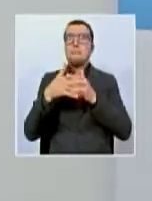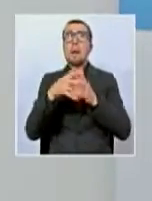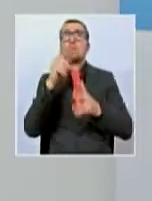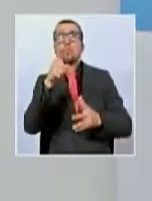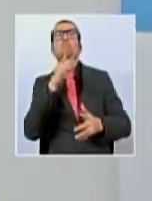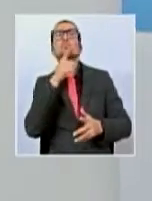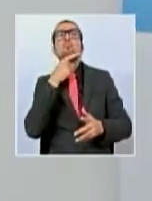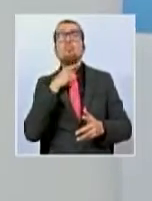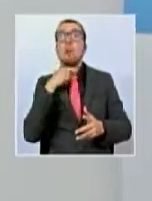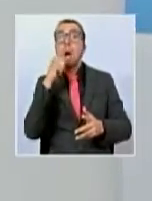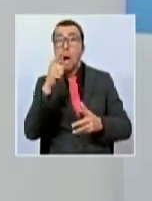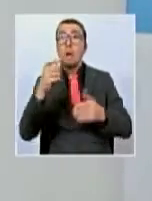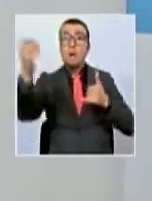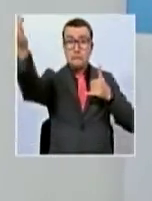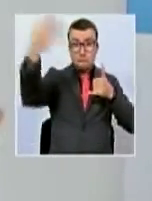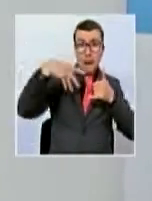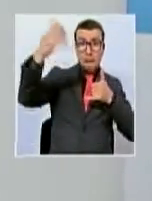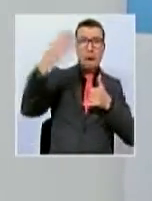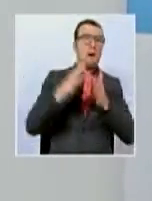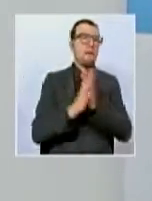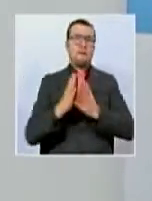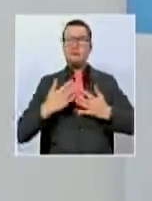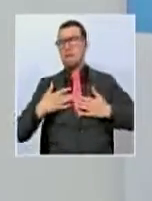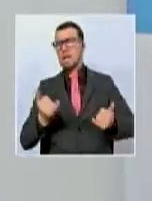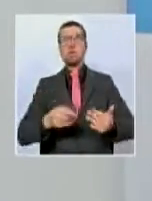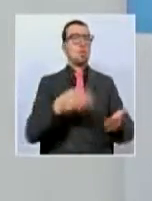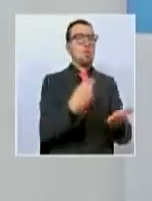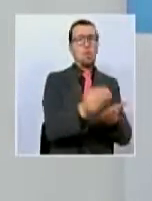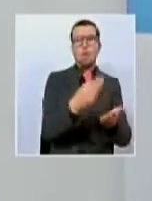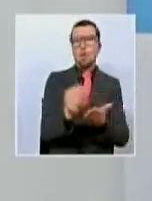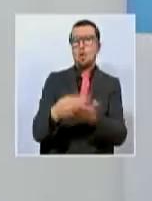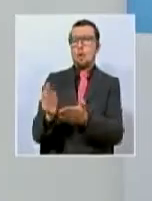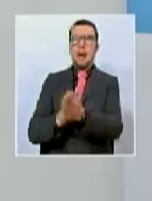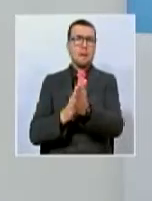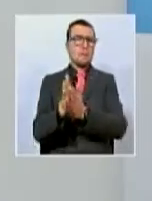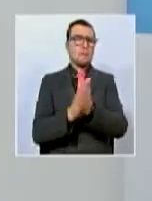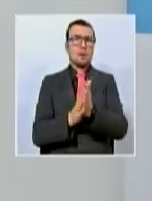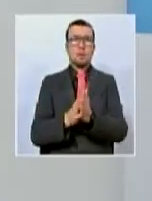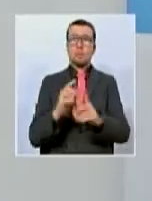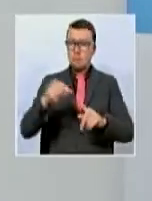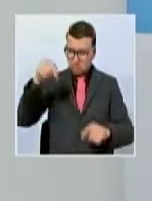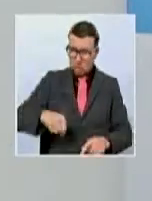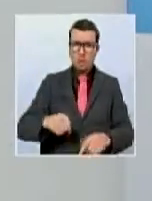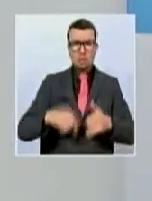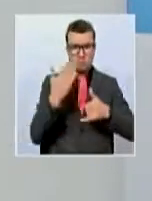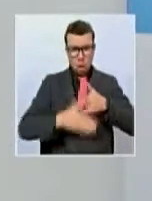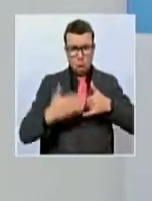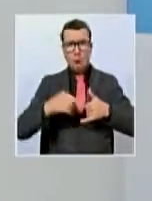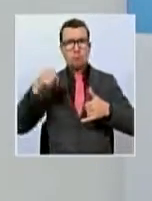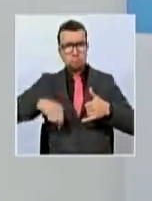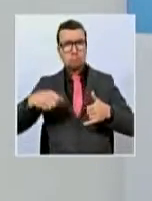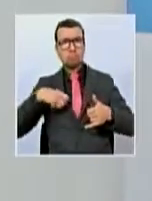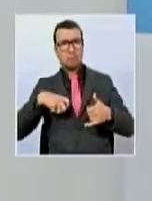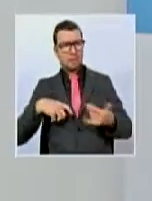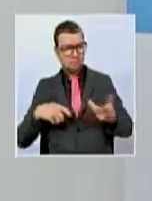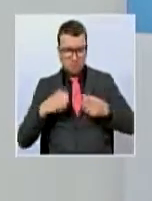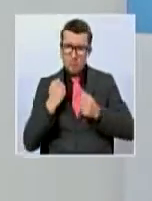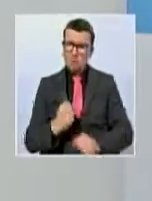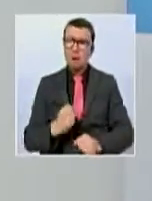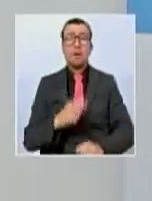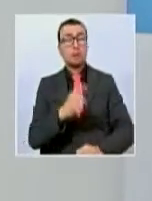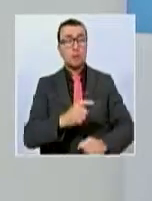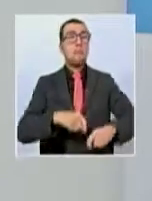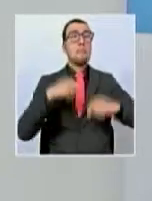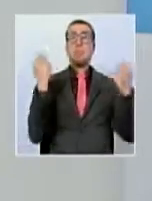Unidos o de otro país, y la gente es feliz comprando productos cuando tenemos una industria realmente supremamente fortalecida. Viviana